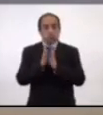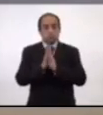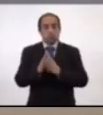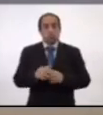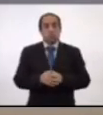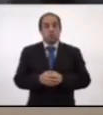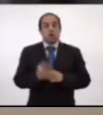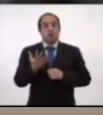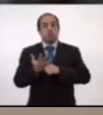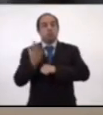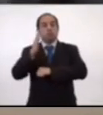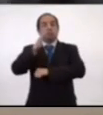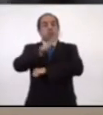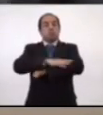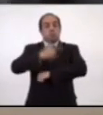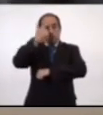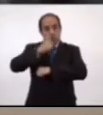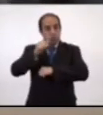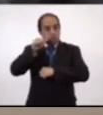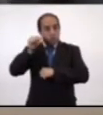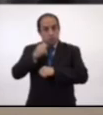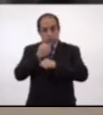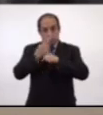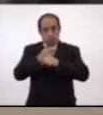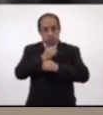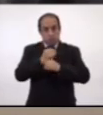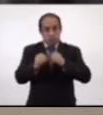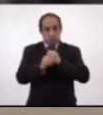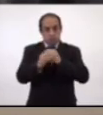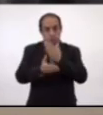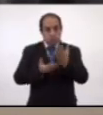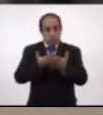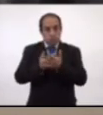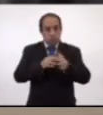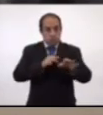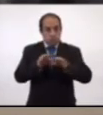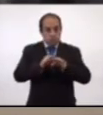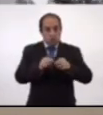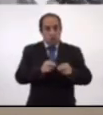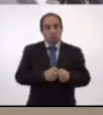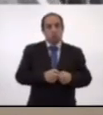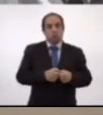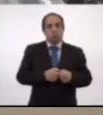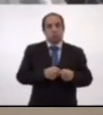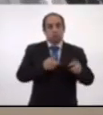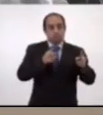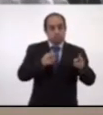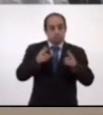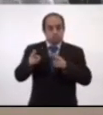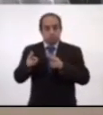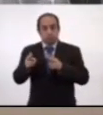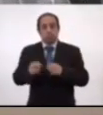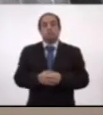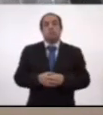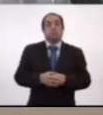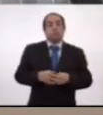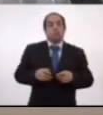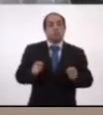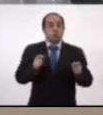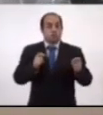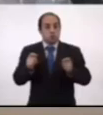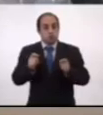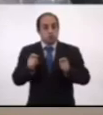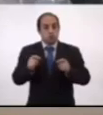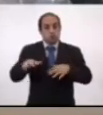ayer, la Secretaría de Obras y Servicios ha estado trabajando en los cortes para el desmantelamiento controlado de la